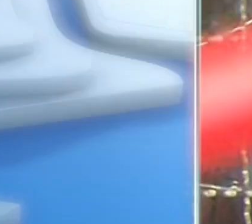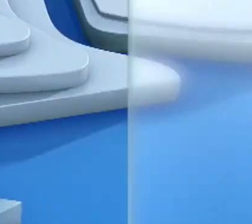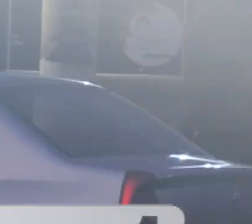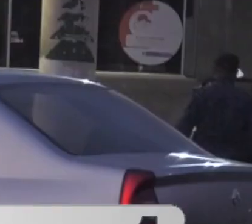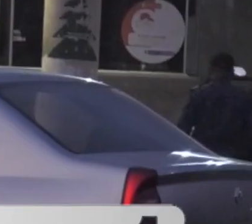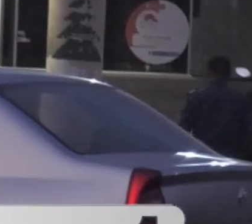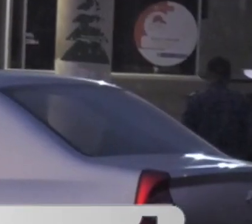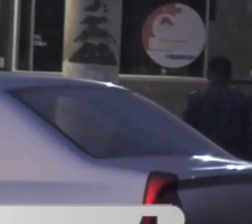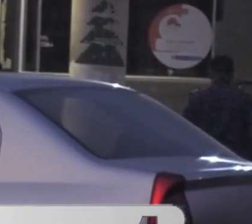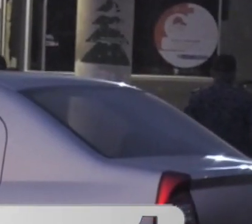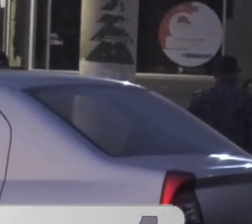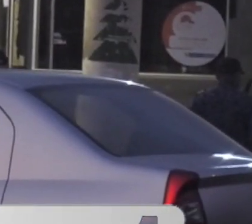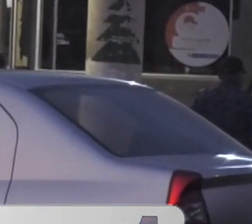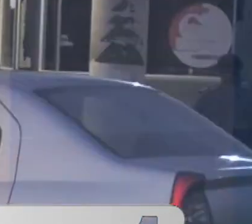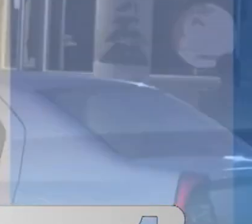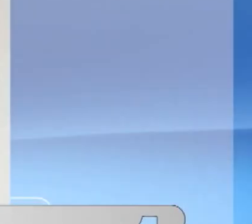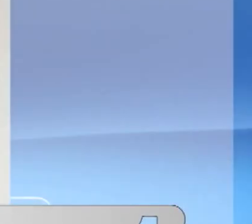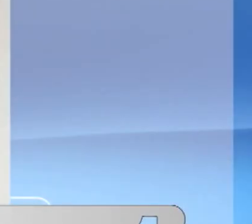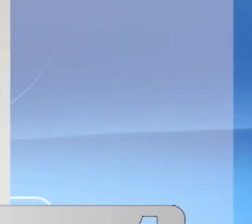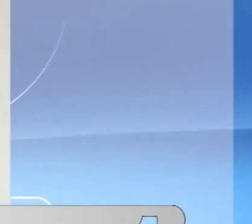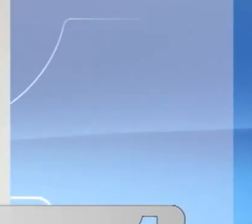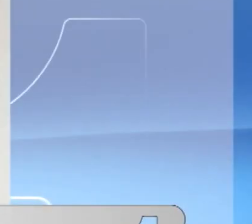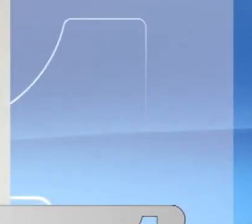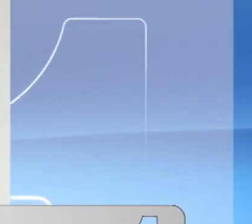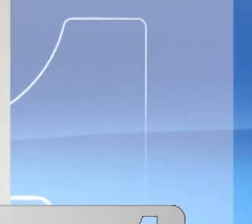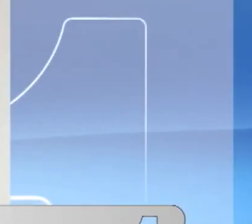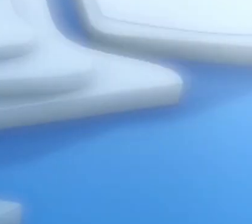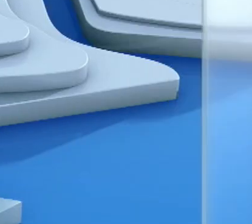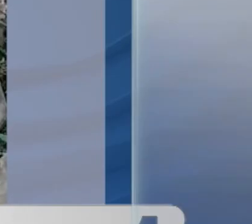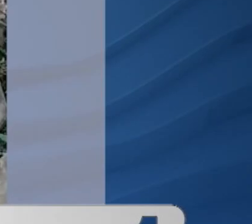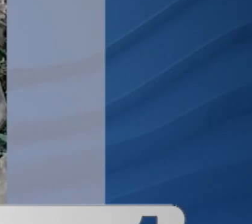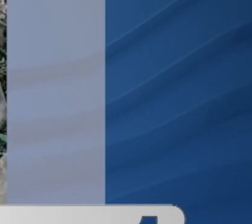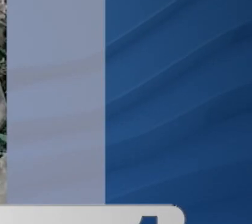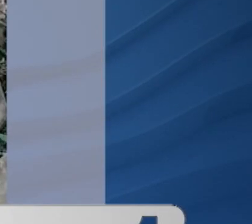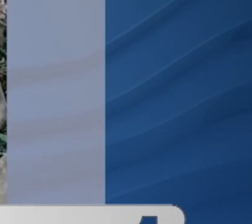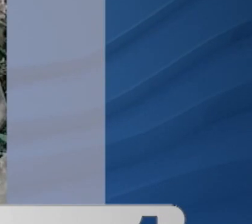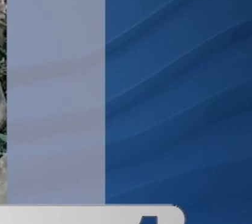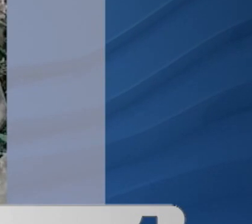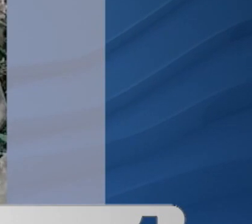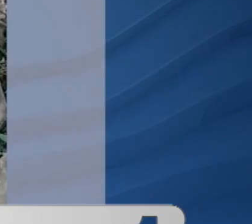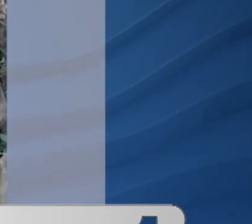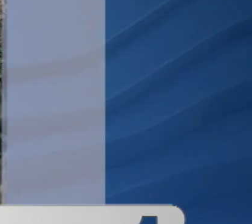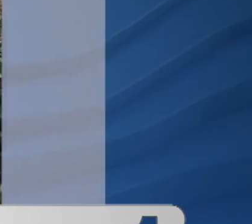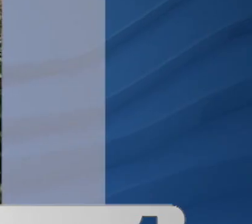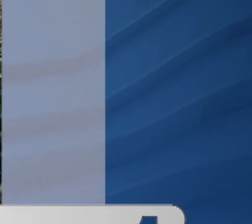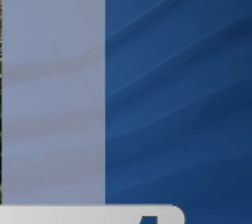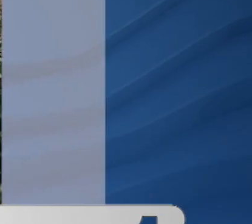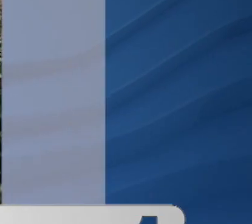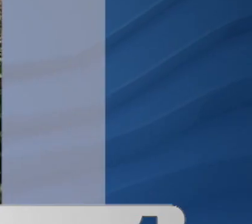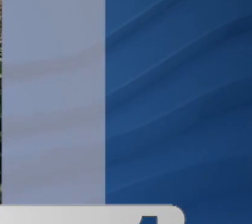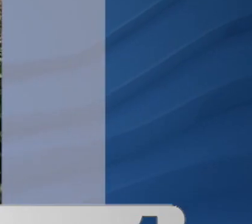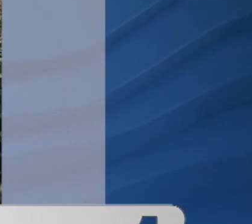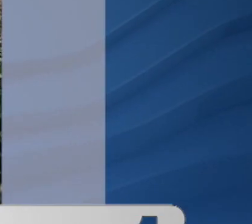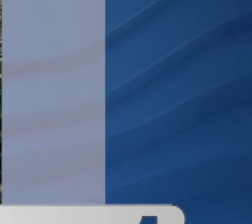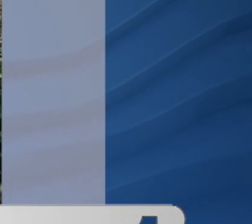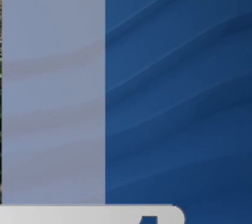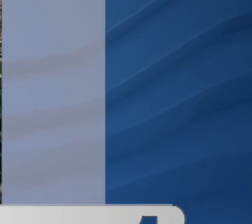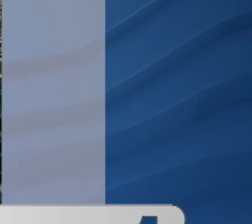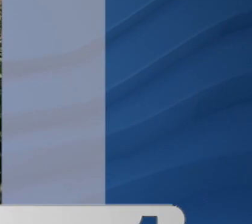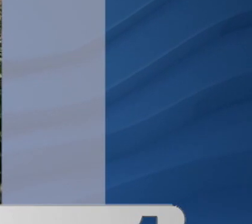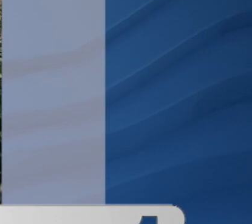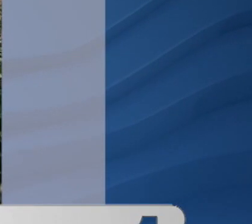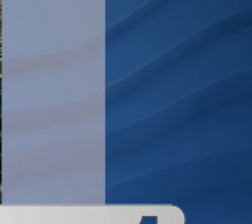edad. Alistan más capturas por la fuga de Matamba. Bus escolar no tenía permiso para ruta en San